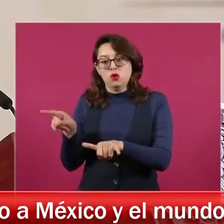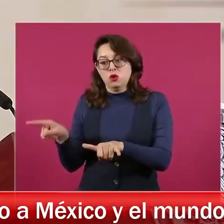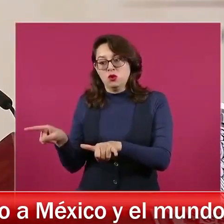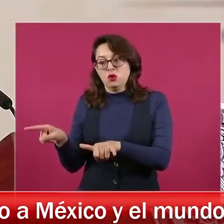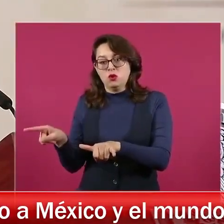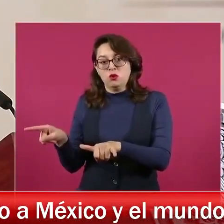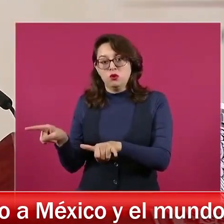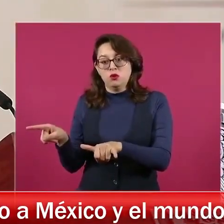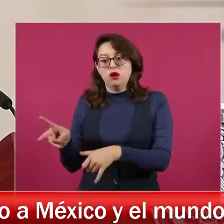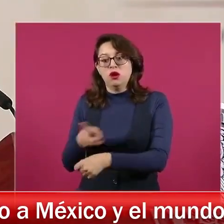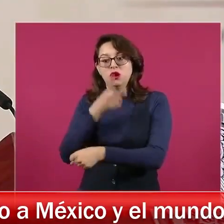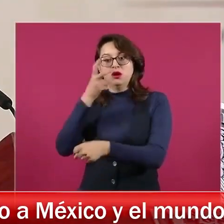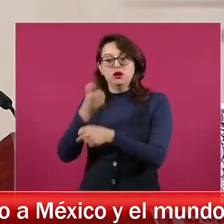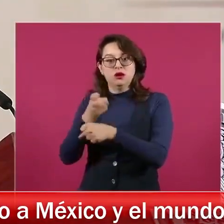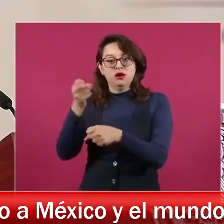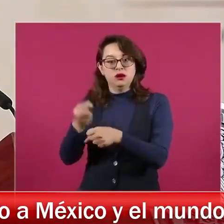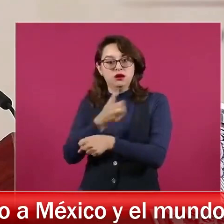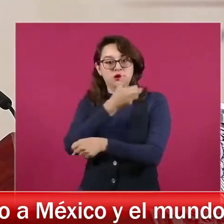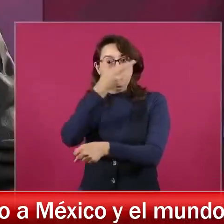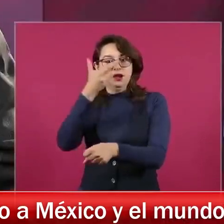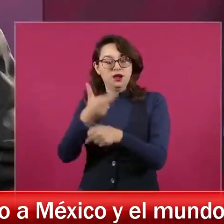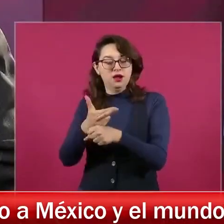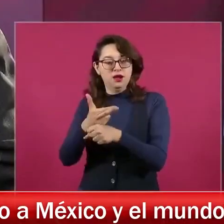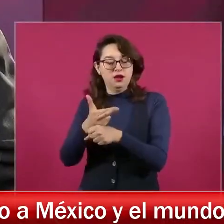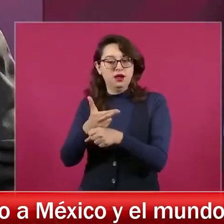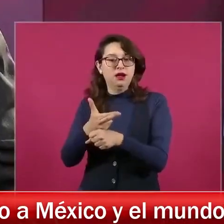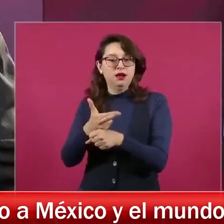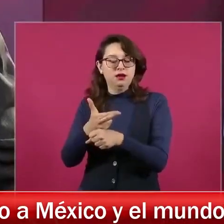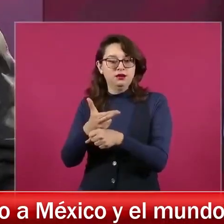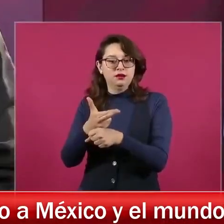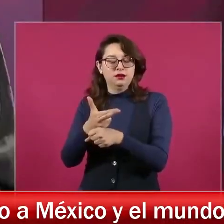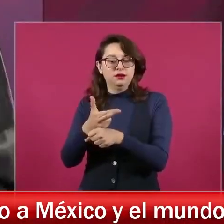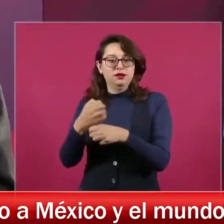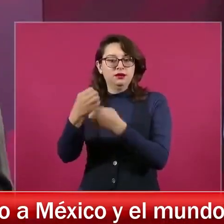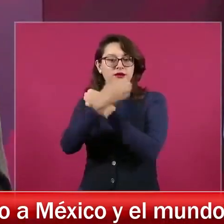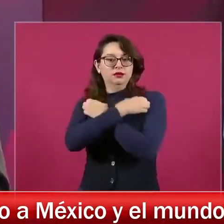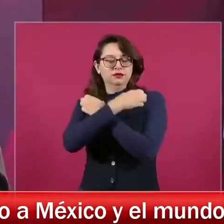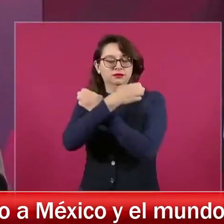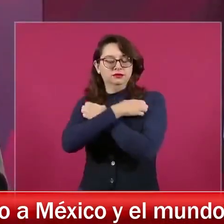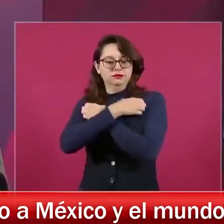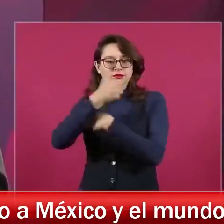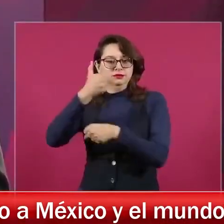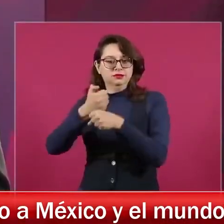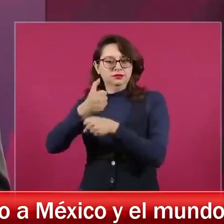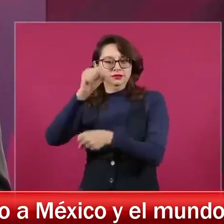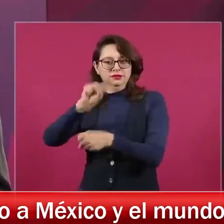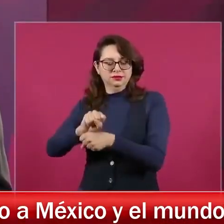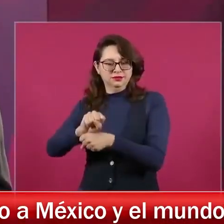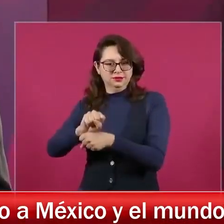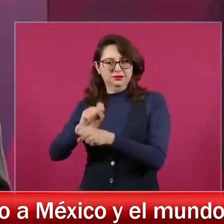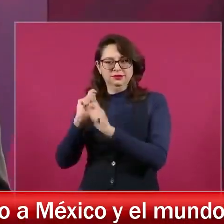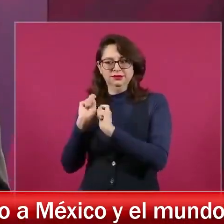el subsecretario de educación básica Entonces no se